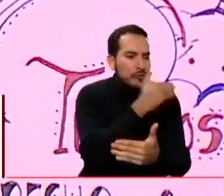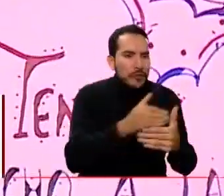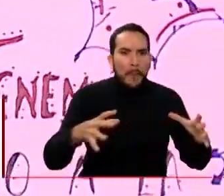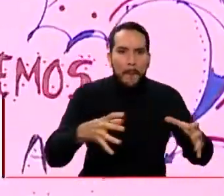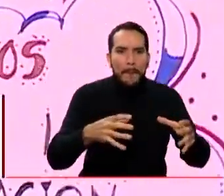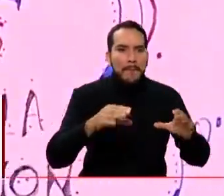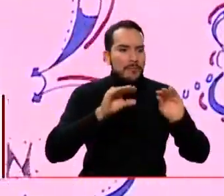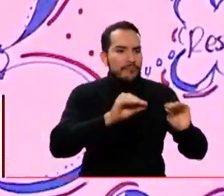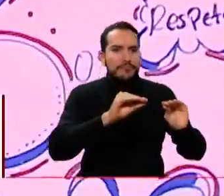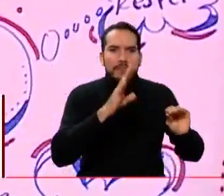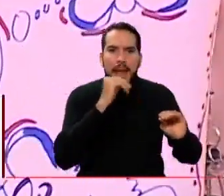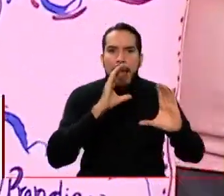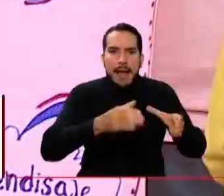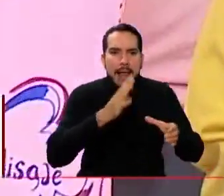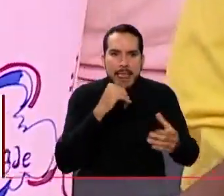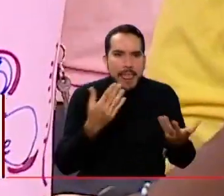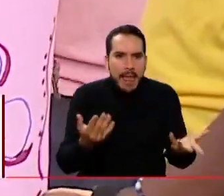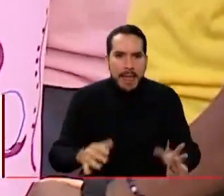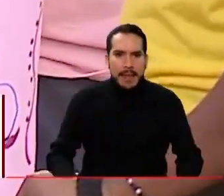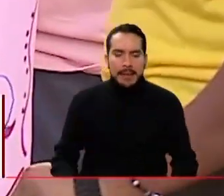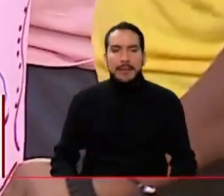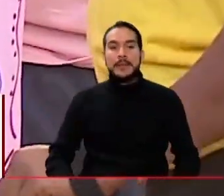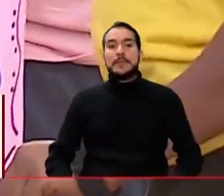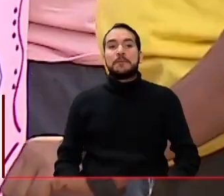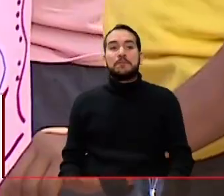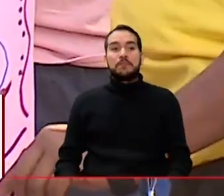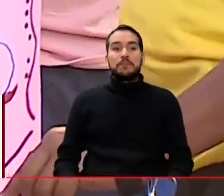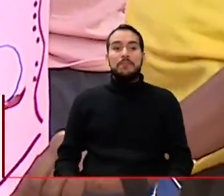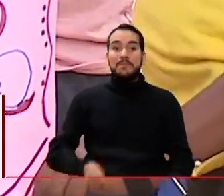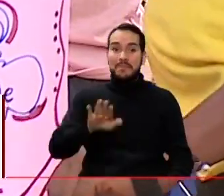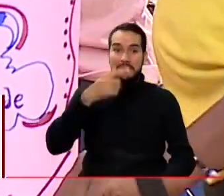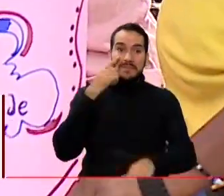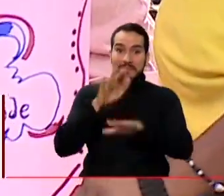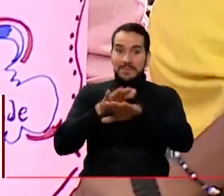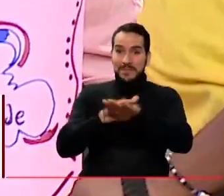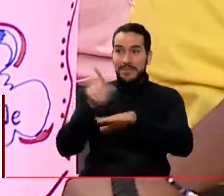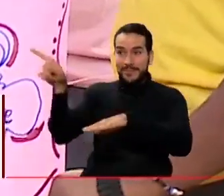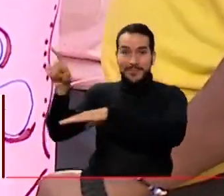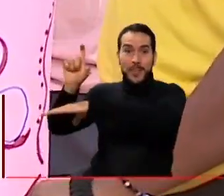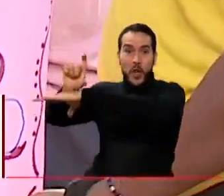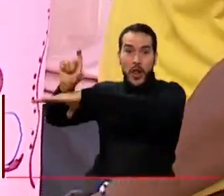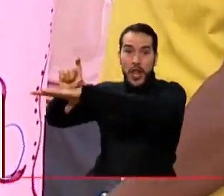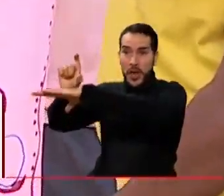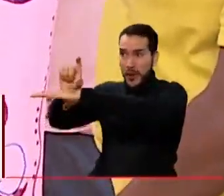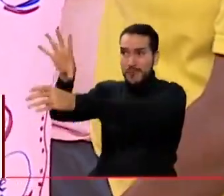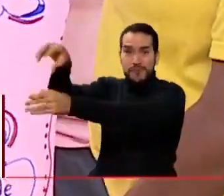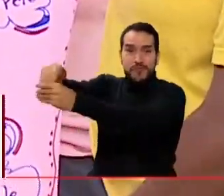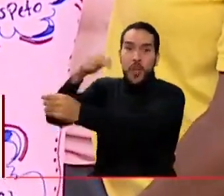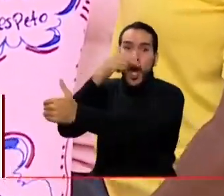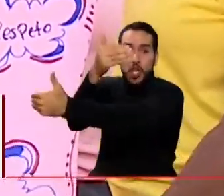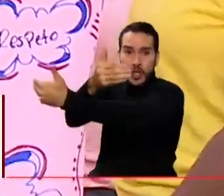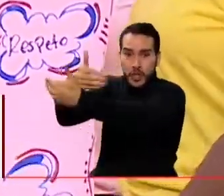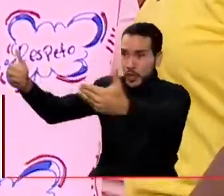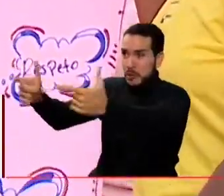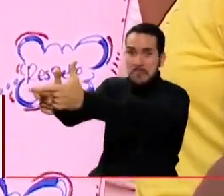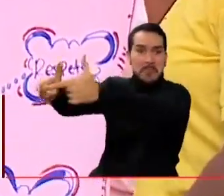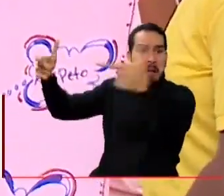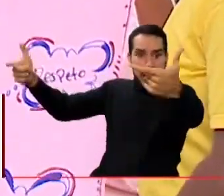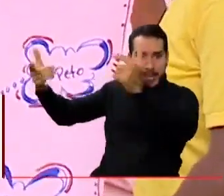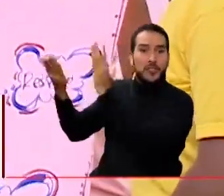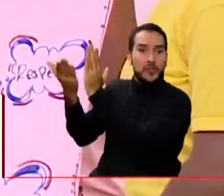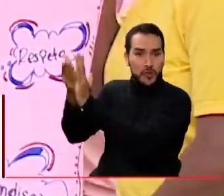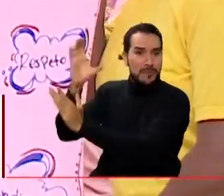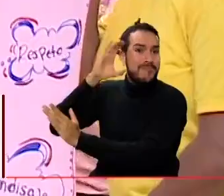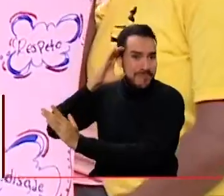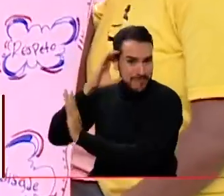tenemos derecho a la educación y es irónico porque al interior de la institución el resto de niños están recibiendo clase común y corriente. Reiteramos